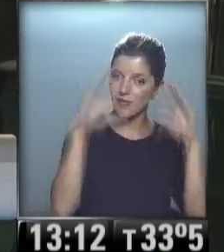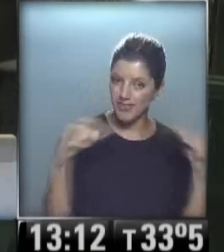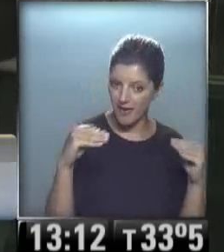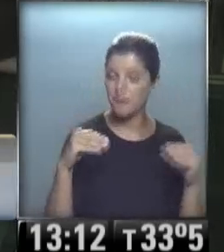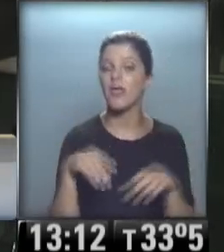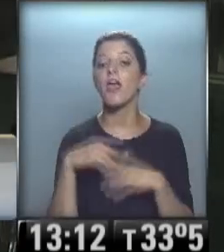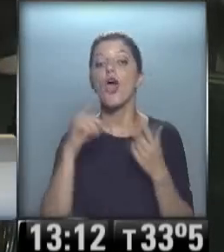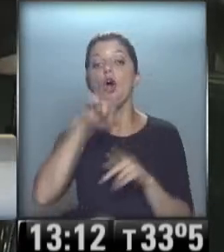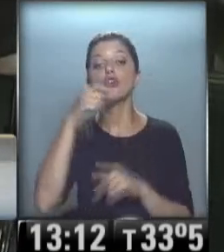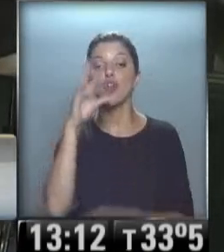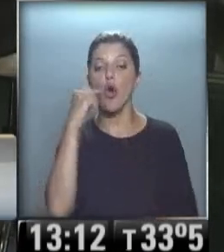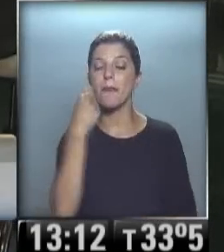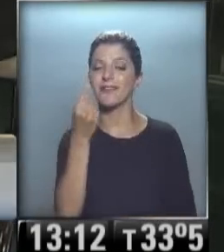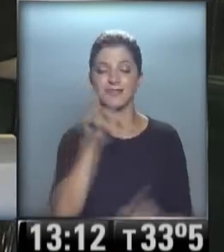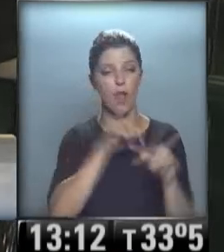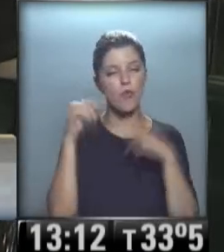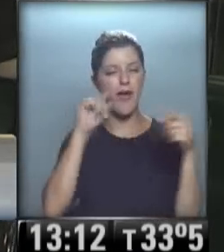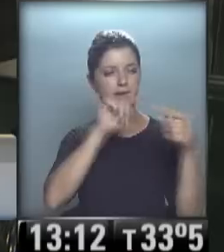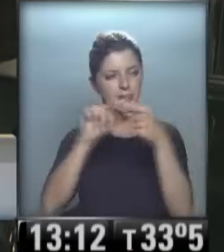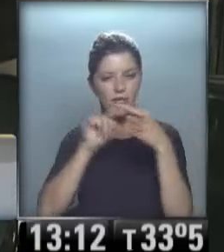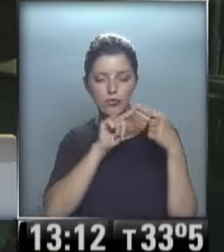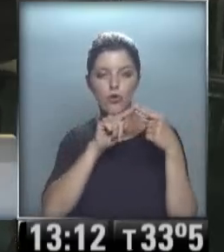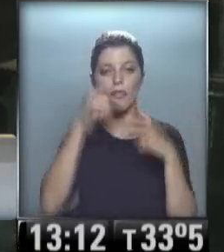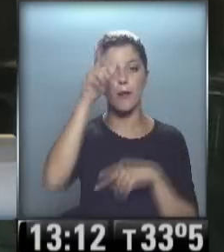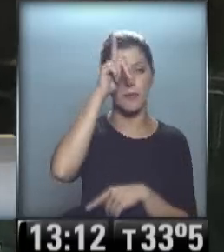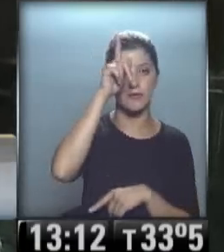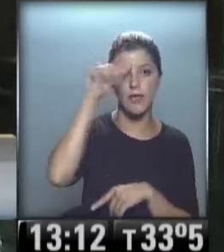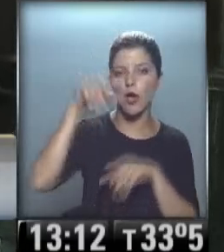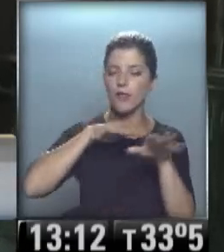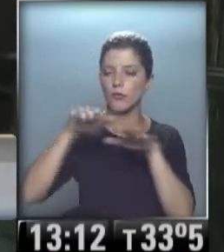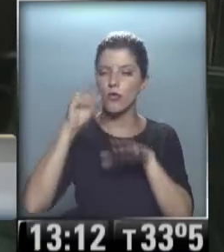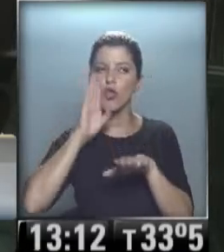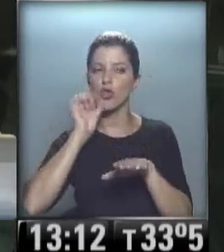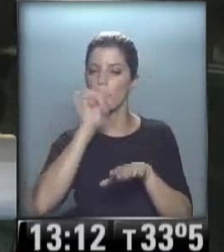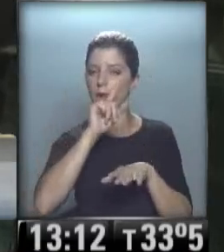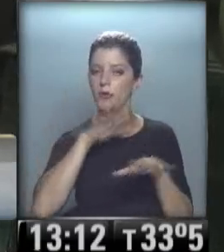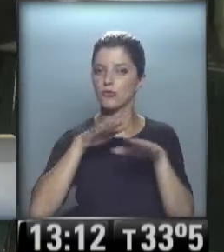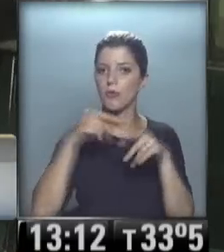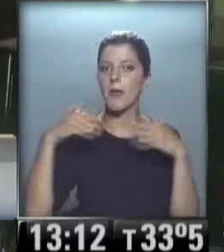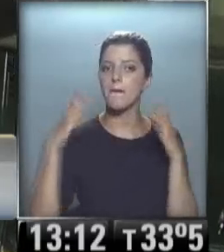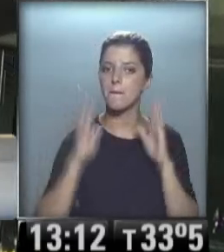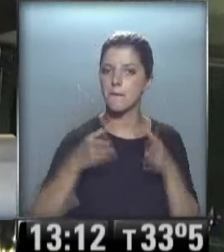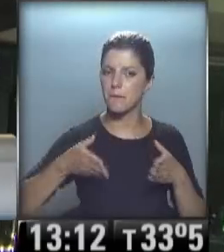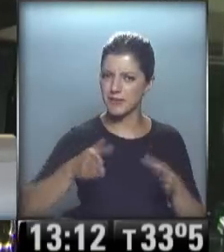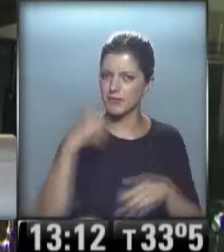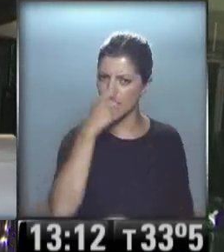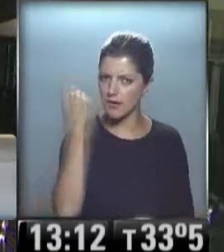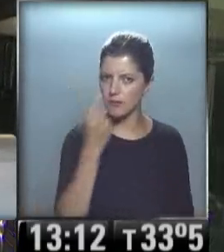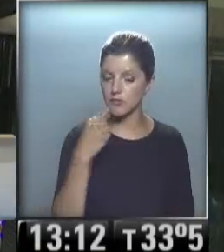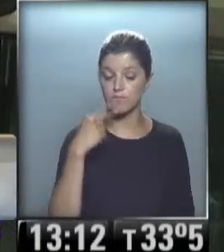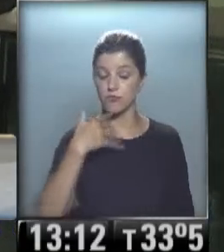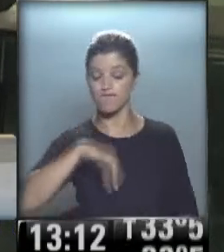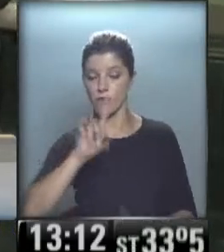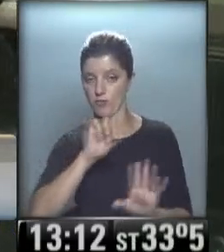dice si existe relación indulgencia de la policía con el plan estratégico de Obama en la pista ligera dice no no entendí a qu se